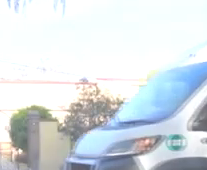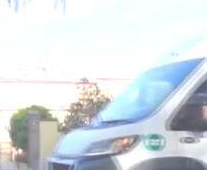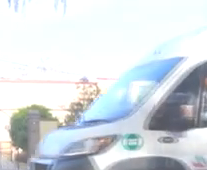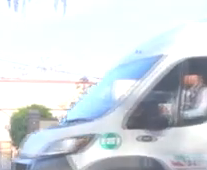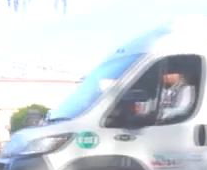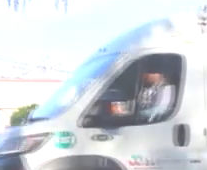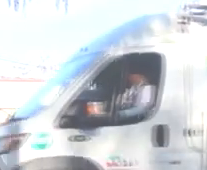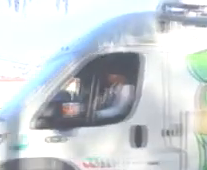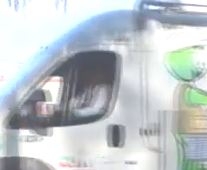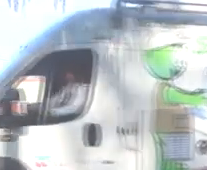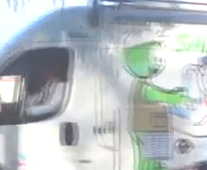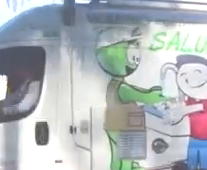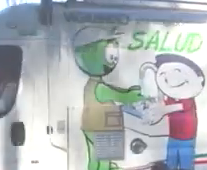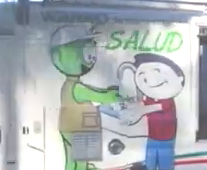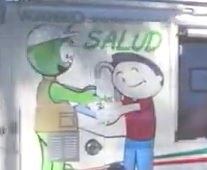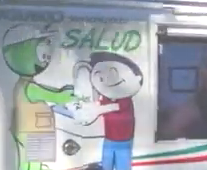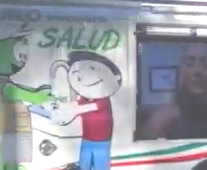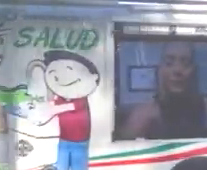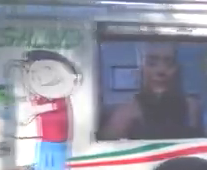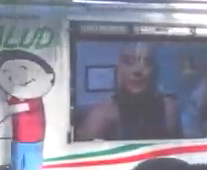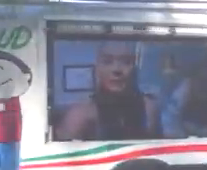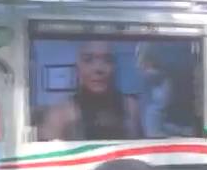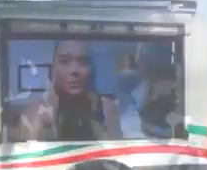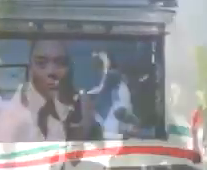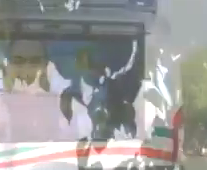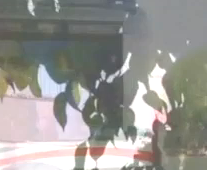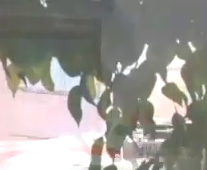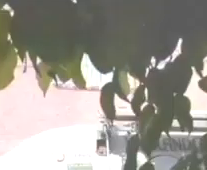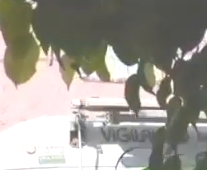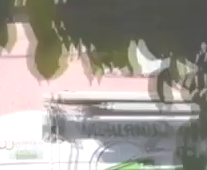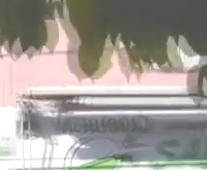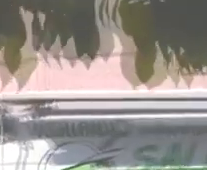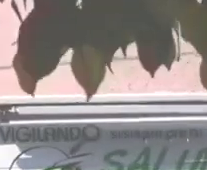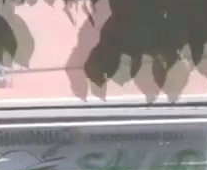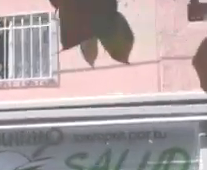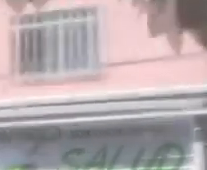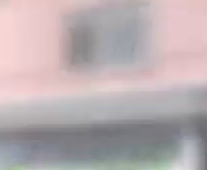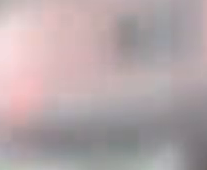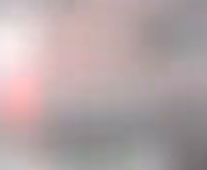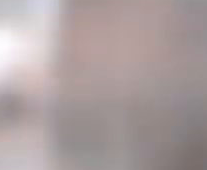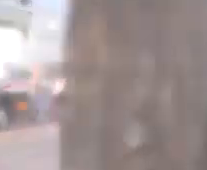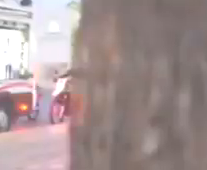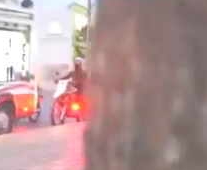Por favor, quédate en casa. Por ti, por mí, por todos.